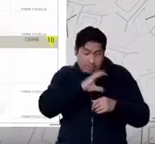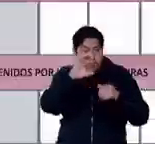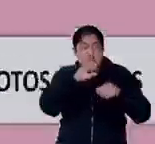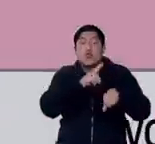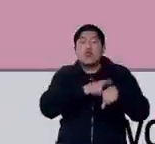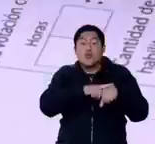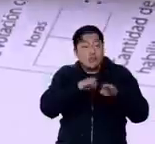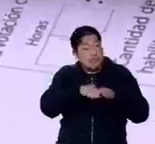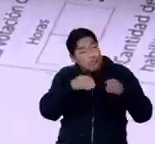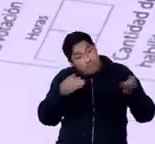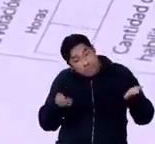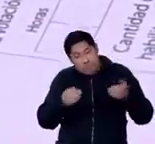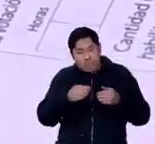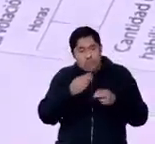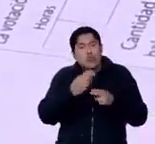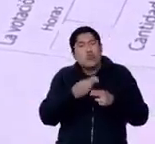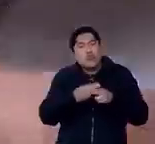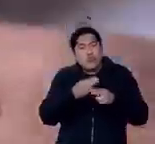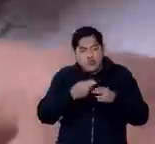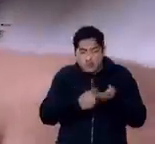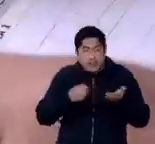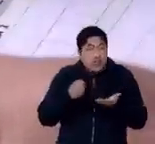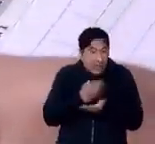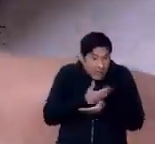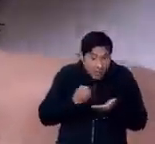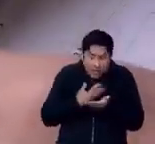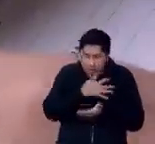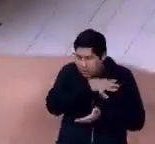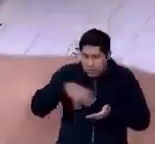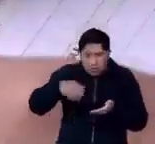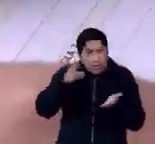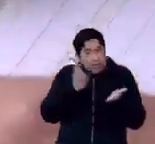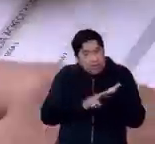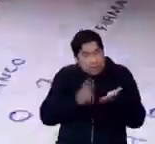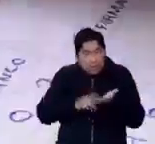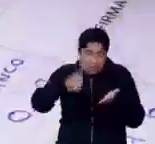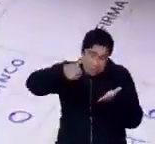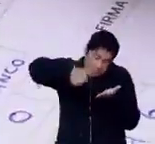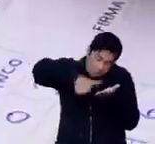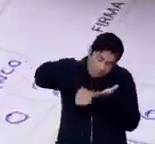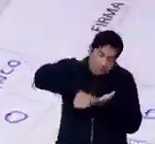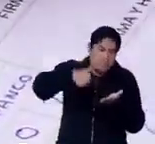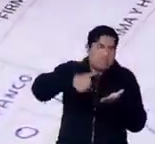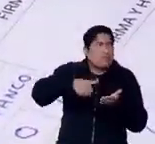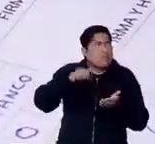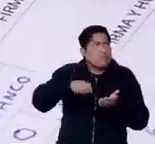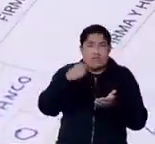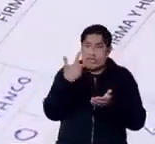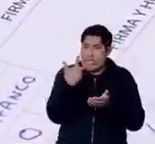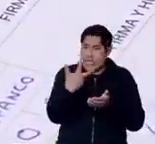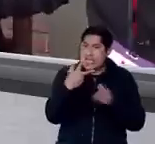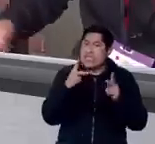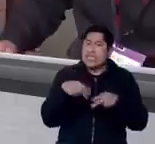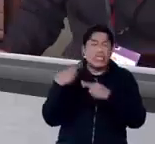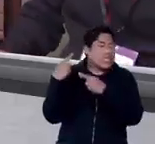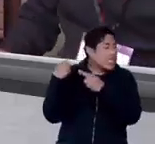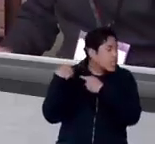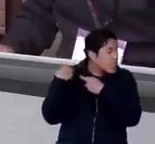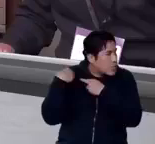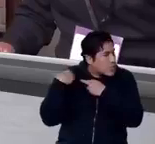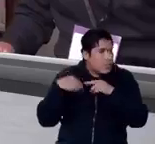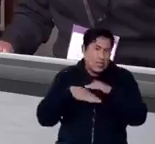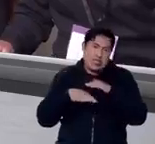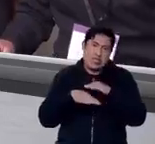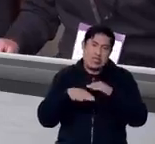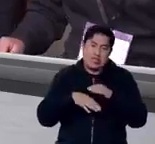3 secciones: hora de apertura de mesa, nombres, números de cédulas de identidad, firma, huella dactilar. Al menos deben estar 3